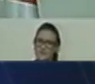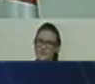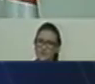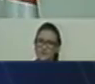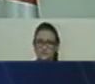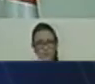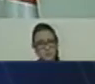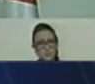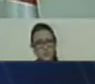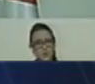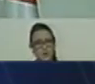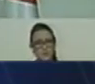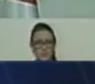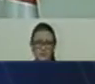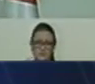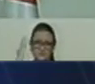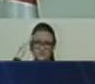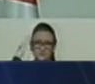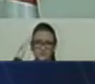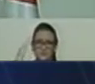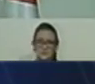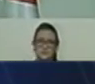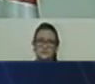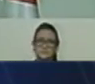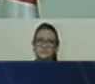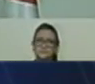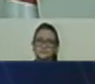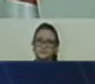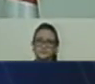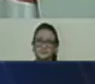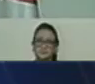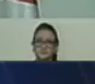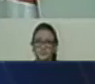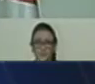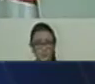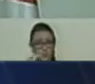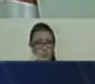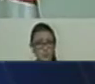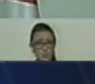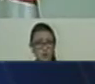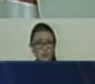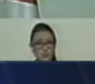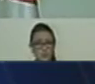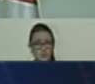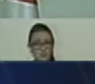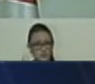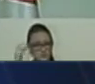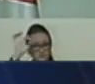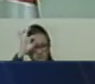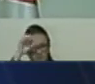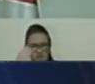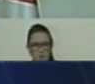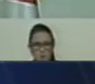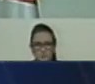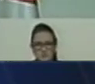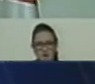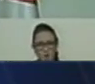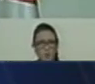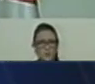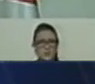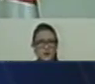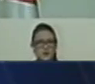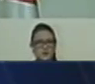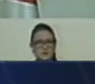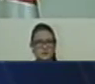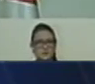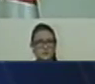pueblo valora. Porque si nuestro pueblo no valorara la lucha, el esfuerzo nuestro, no estaríamos